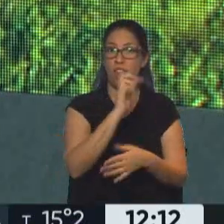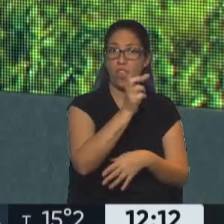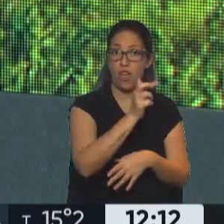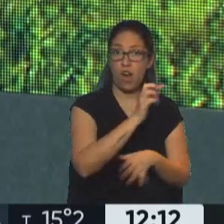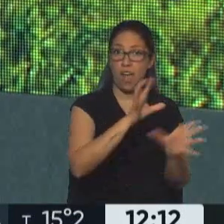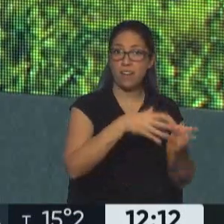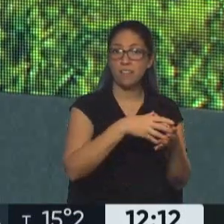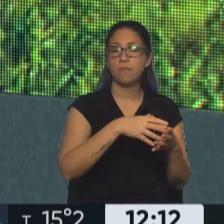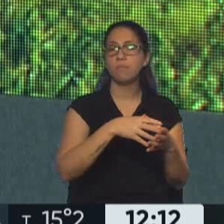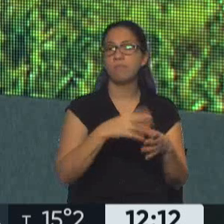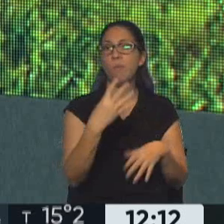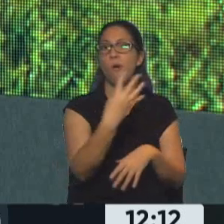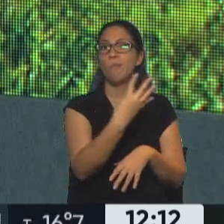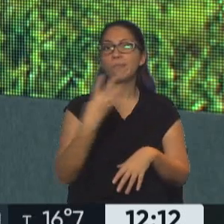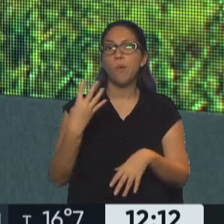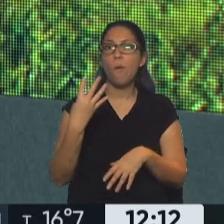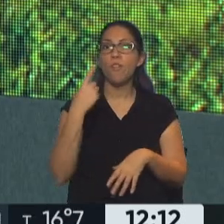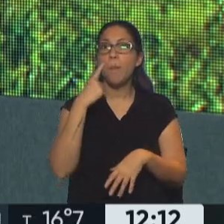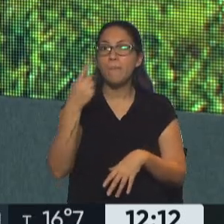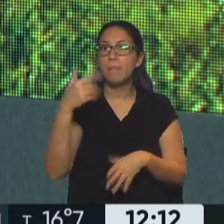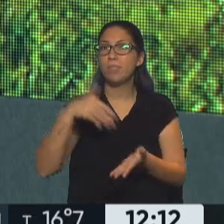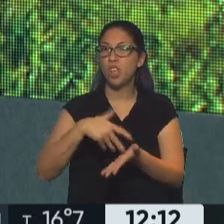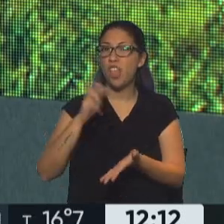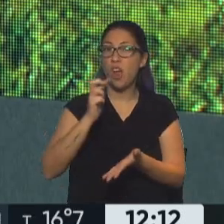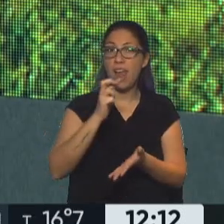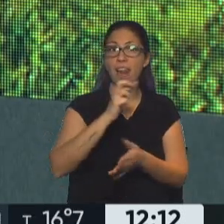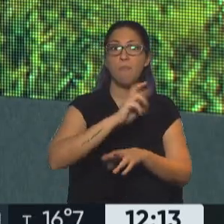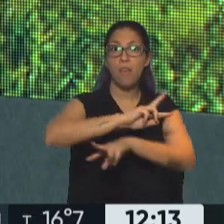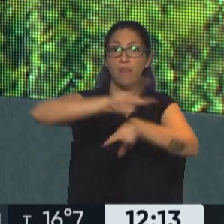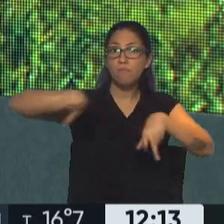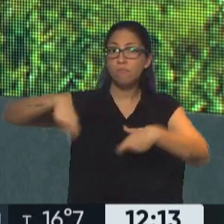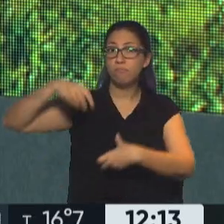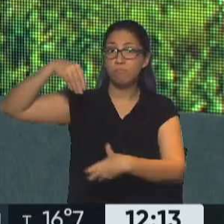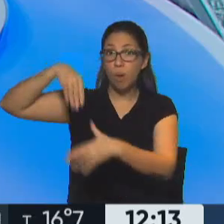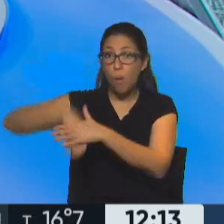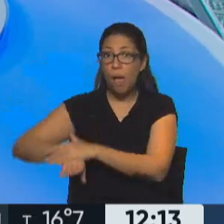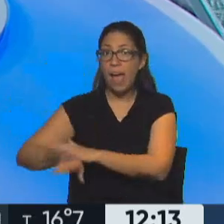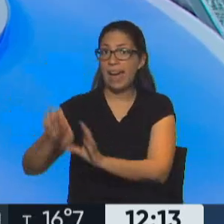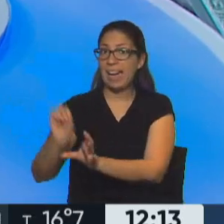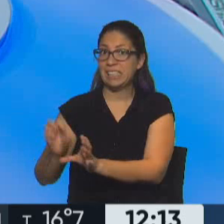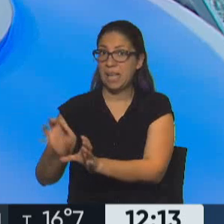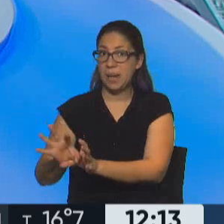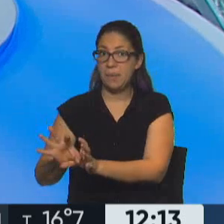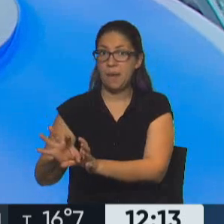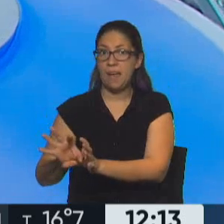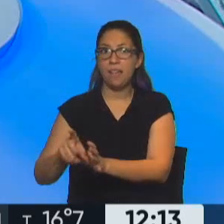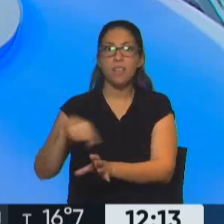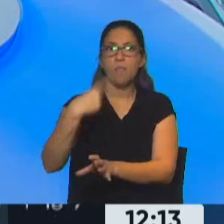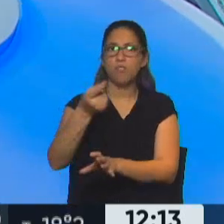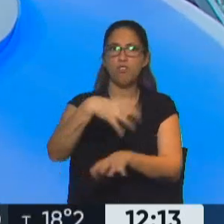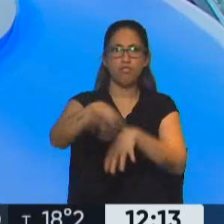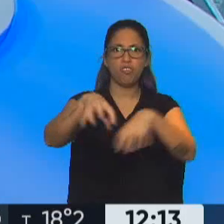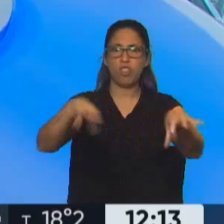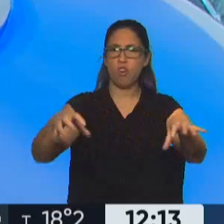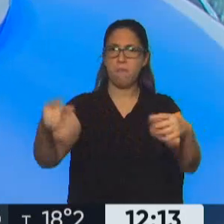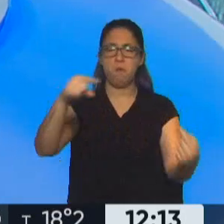son 4.000 millones de dólares que podrían ingresar a las arcas del Banco Central que están súper flacas. Y en el medio otros sectores que entran en puja,